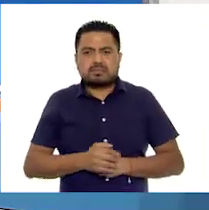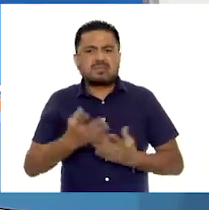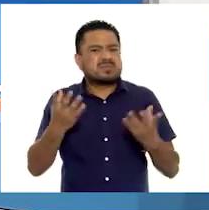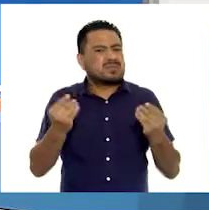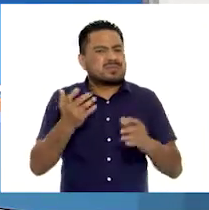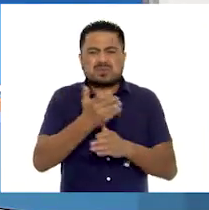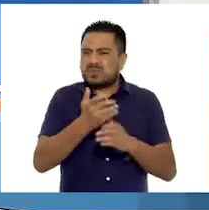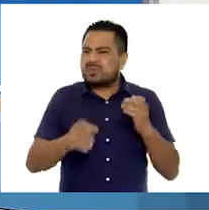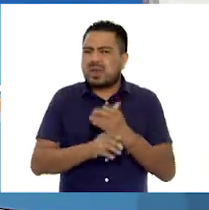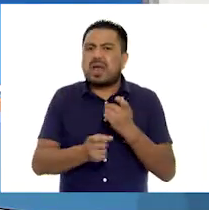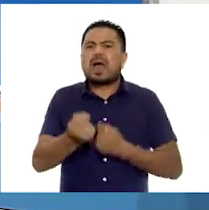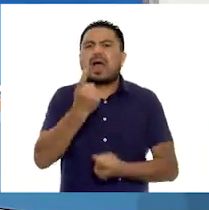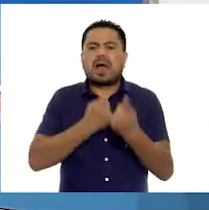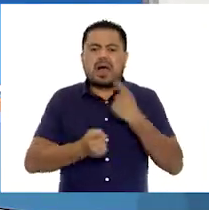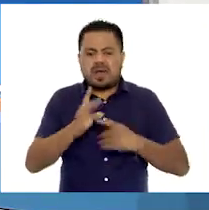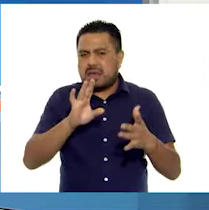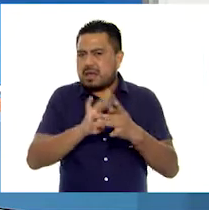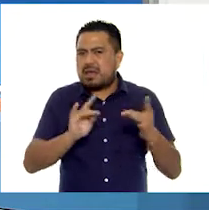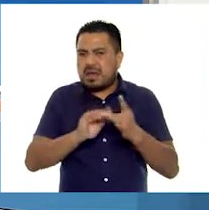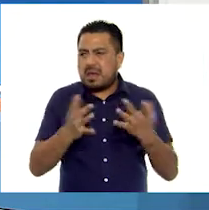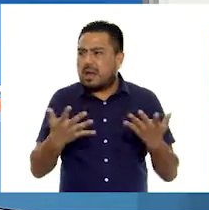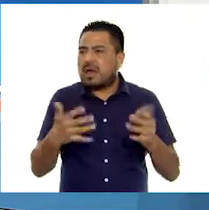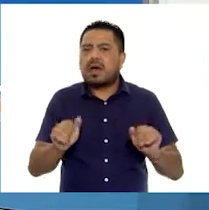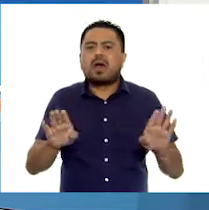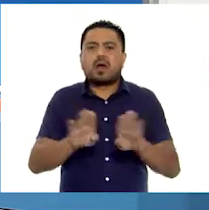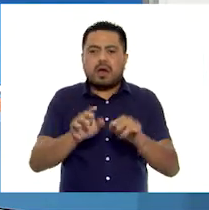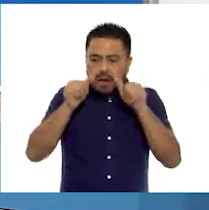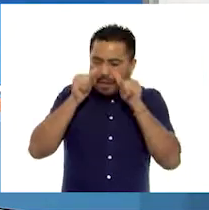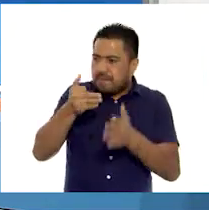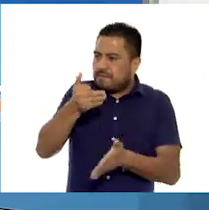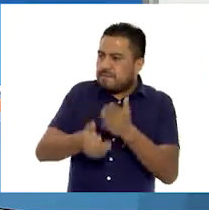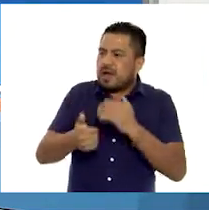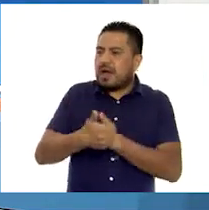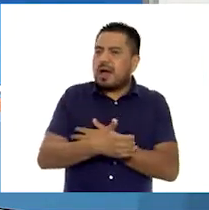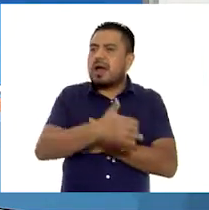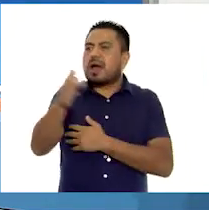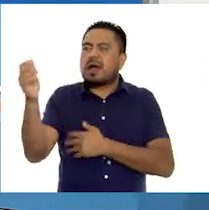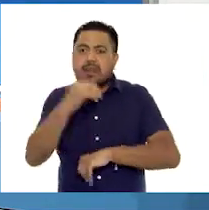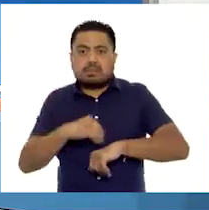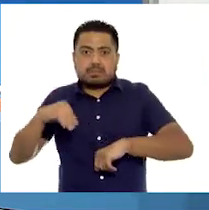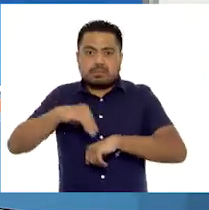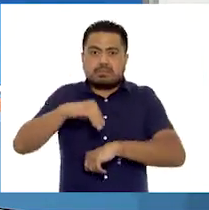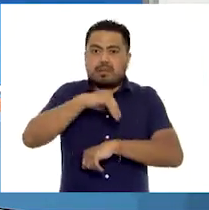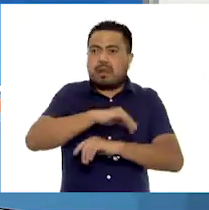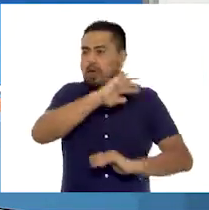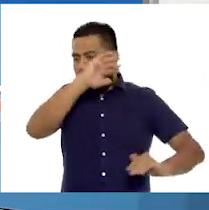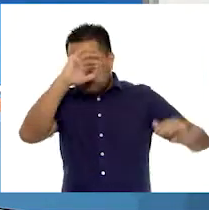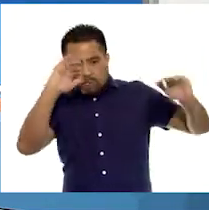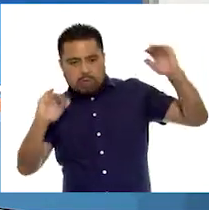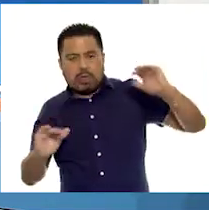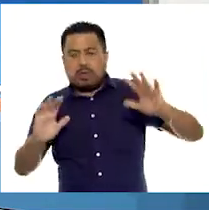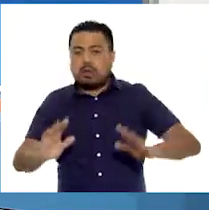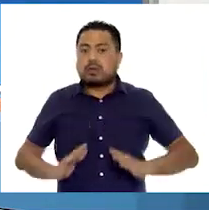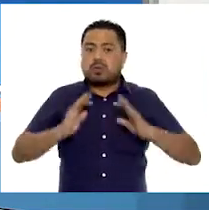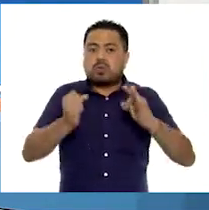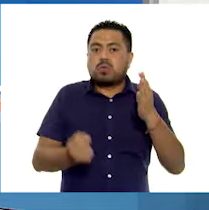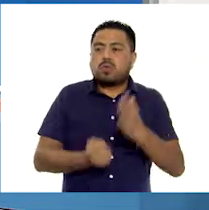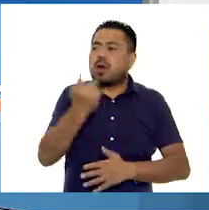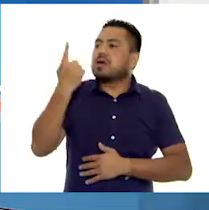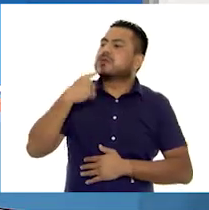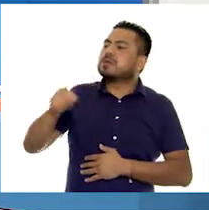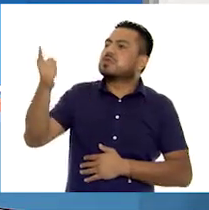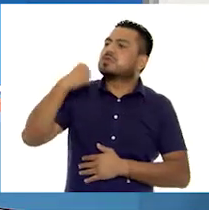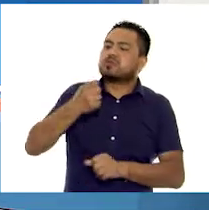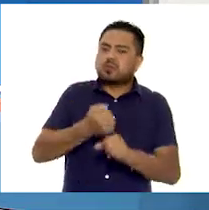factores y algunos ya los hemos mencionado como la desatención del campo el incremento de las desigualdades y el surgimiento de nuevas demandas sociales